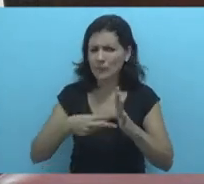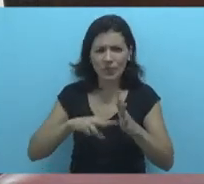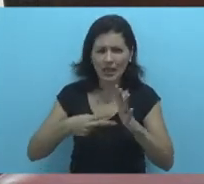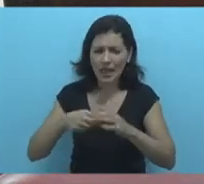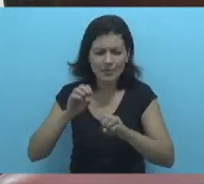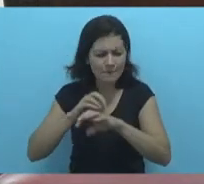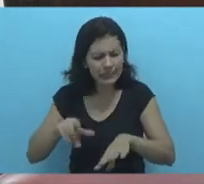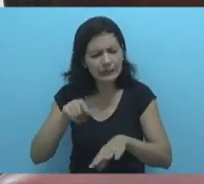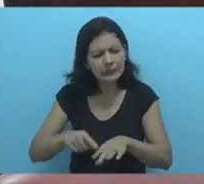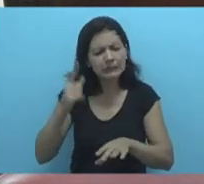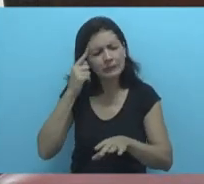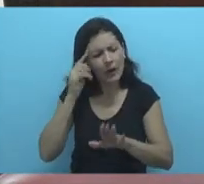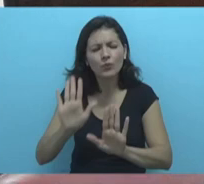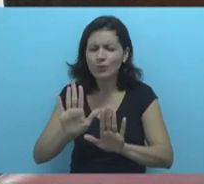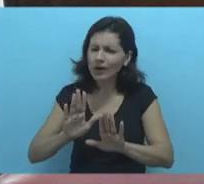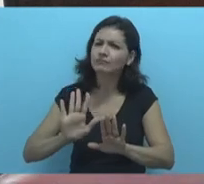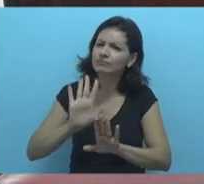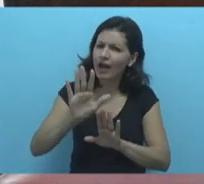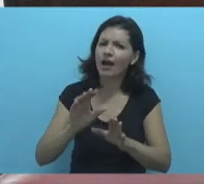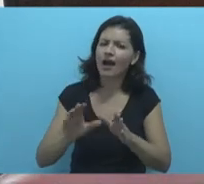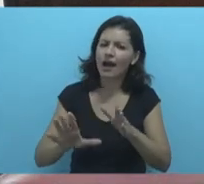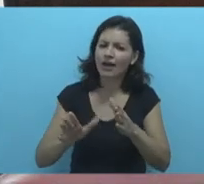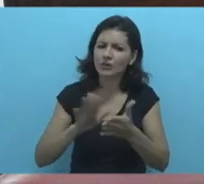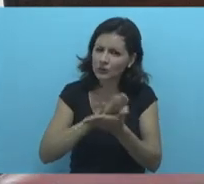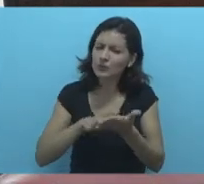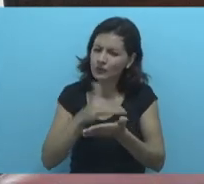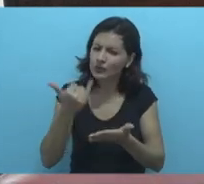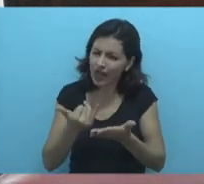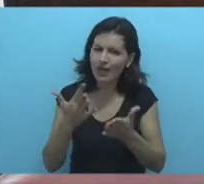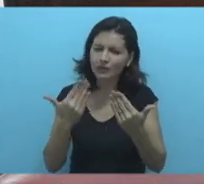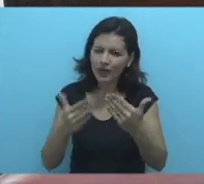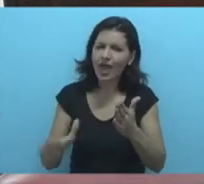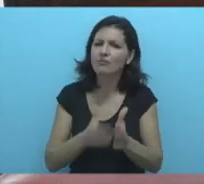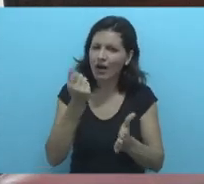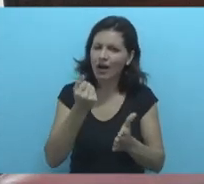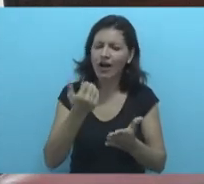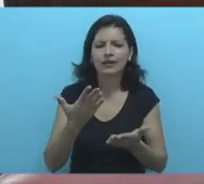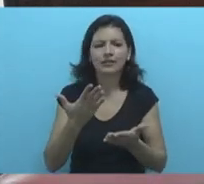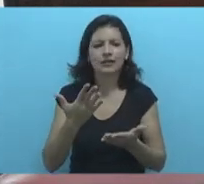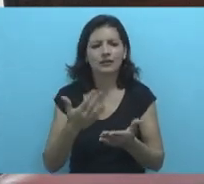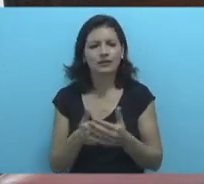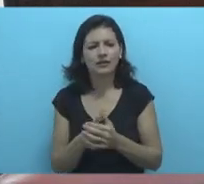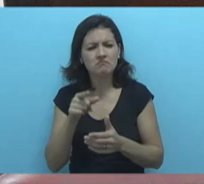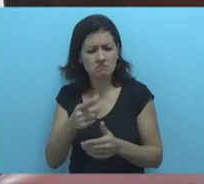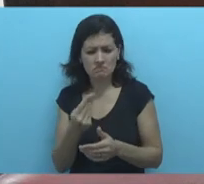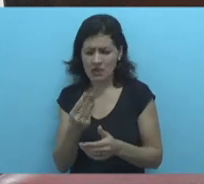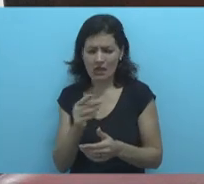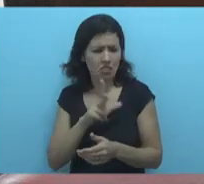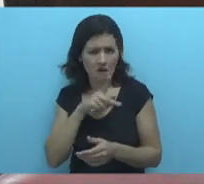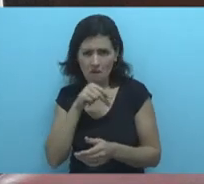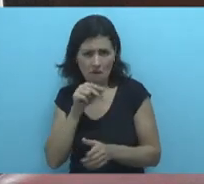Él estaba convencido de que se le iba a encontrar la vuelta y que íbamos a salir para adelante. Y no lo amilanaba